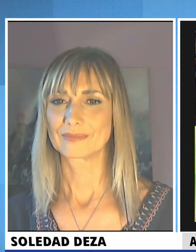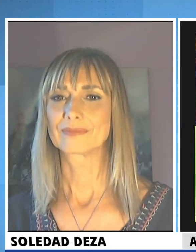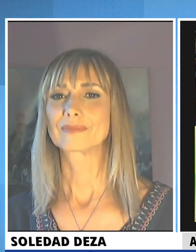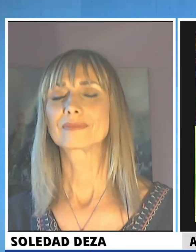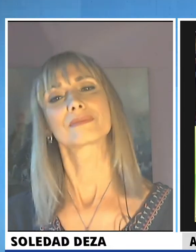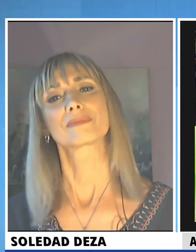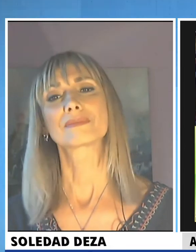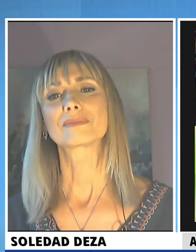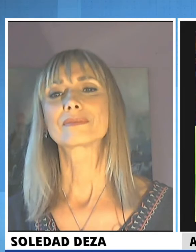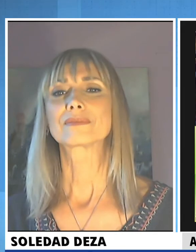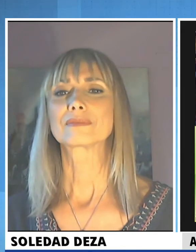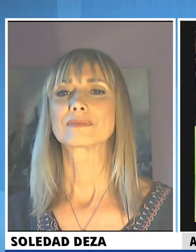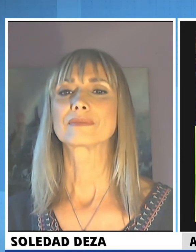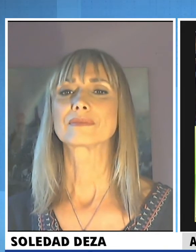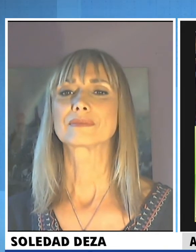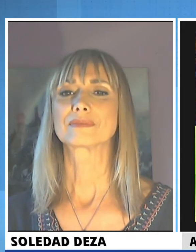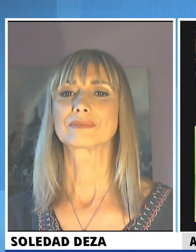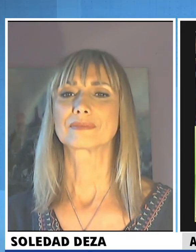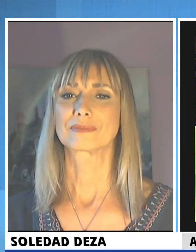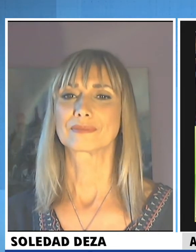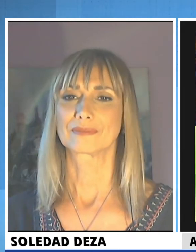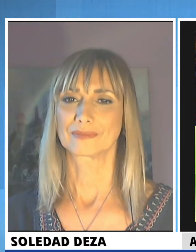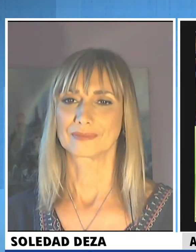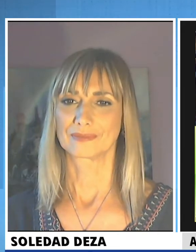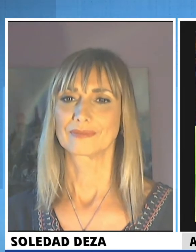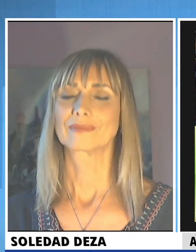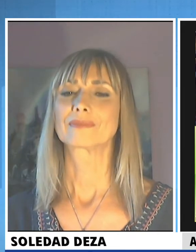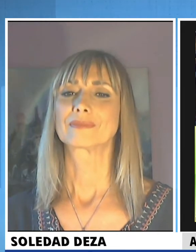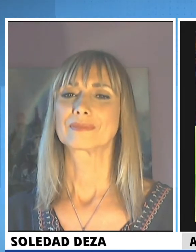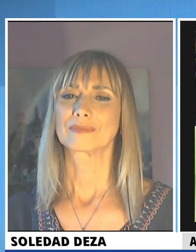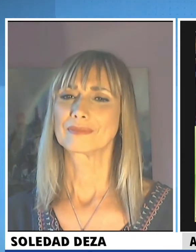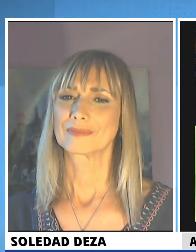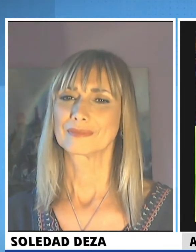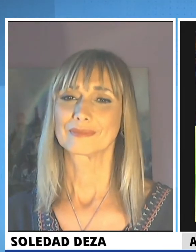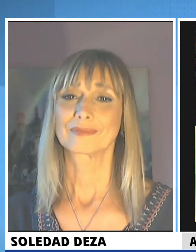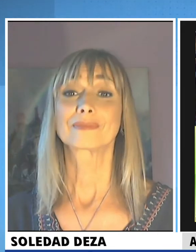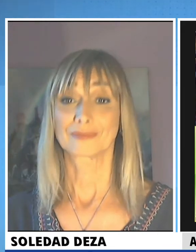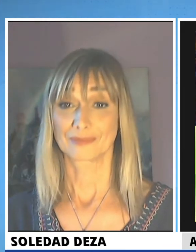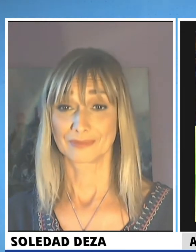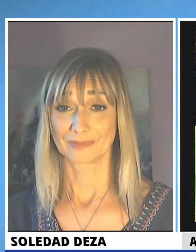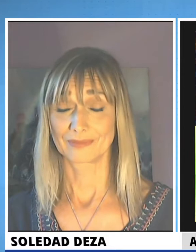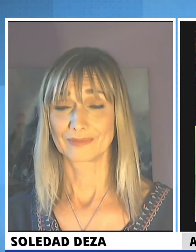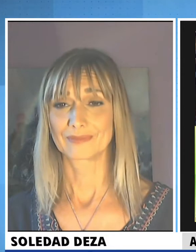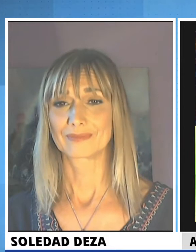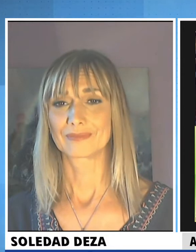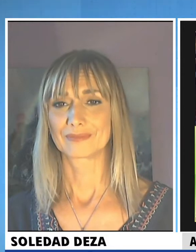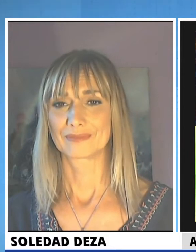penal no ha sido históricamente un espacio habitable. Afortunadamente han salido en estas reuniones